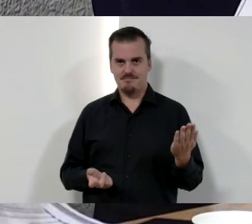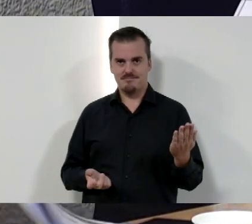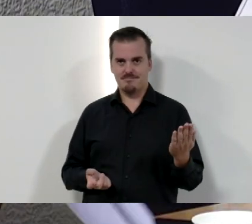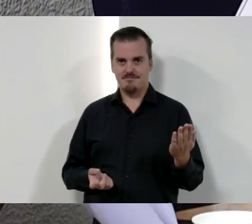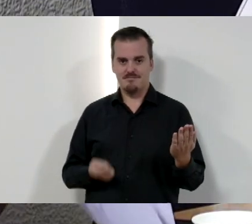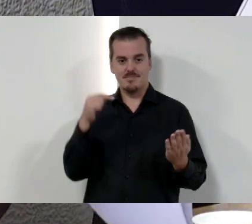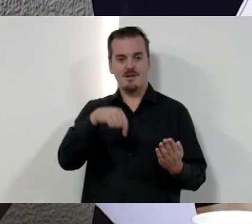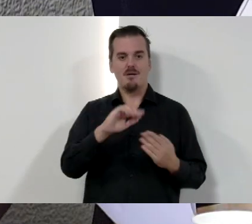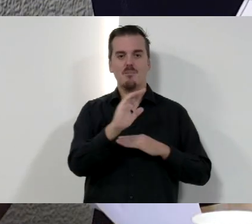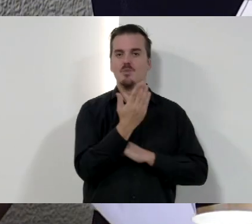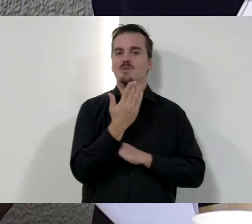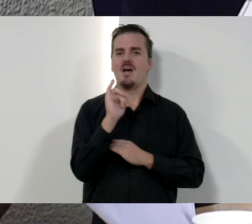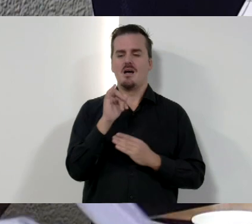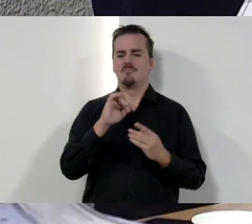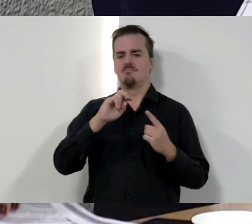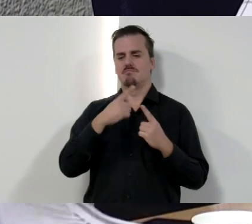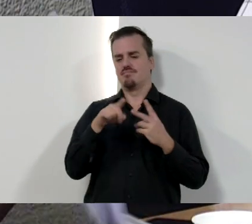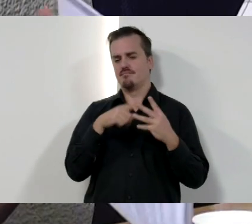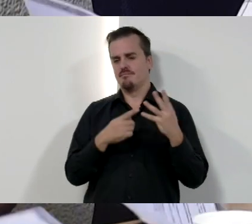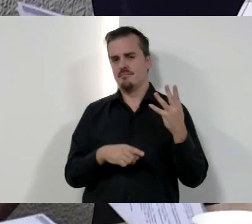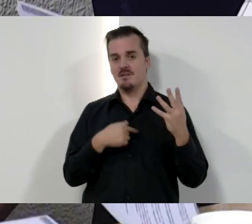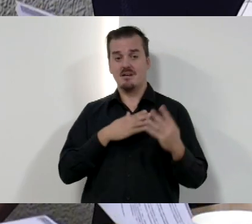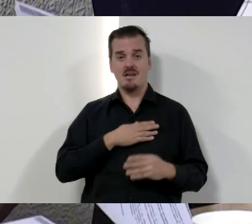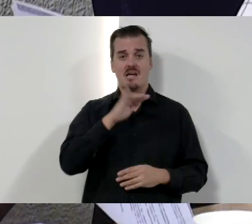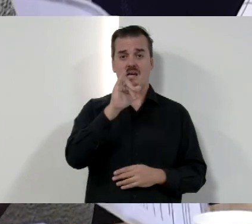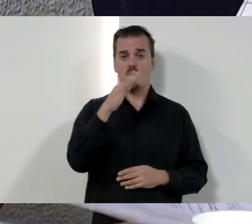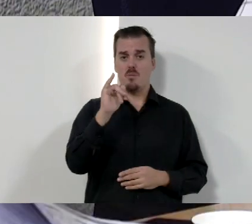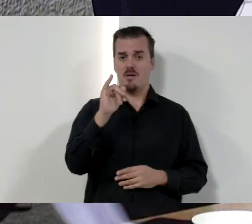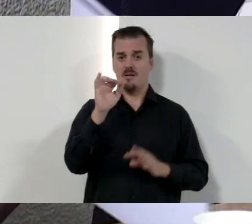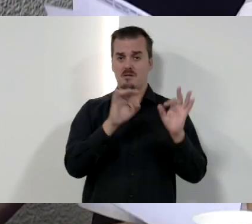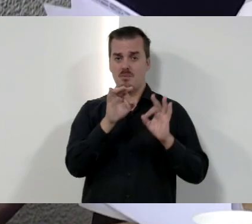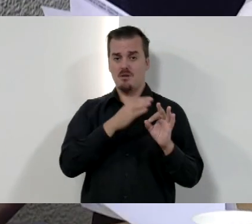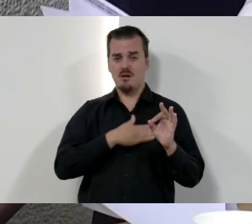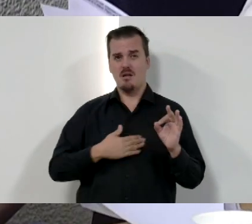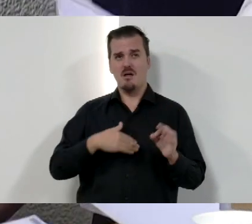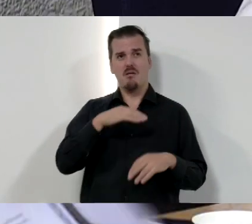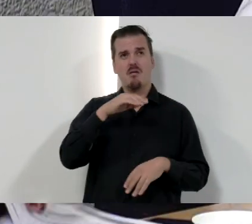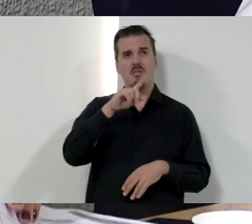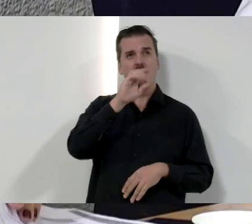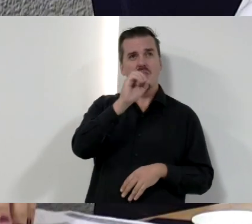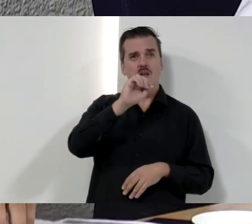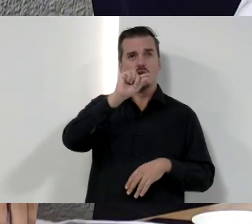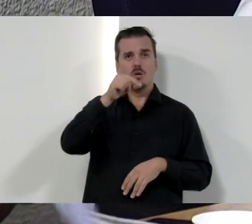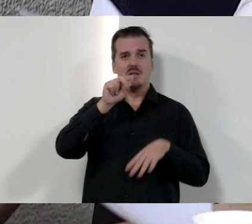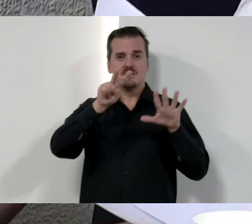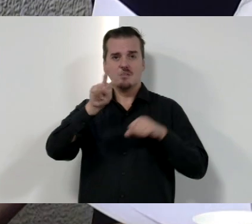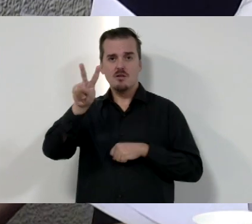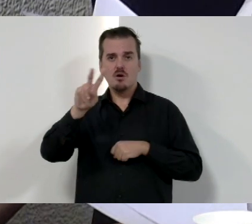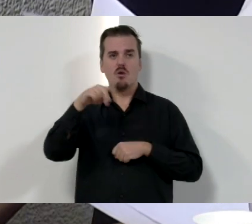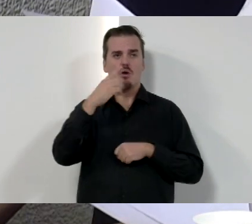Usted ha traído aquí varias propuestas de bajar el tipo del IBI, creo que una vez al 0,72, otra vez al